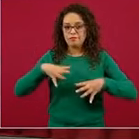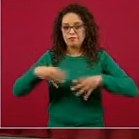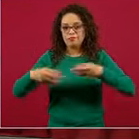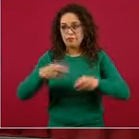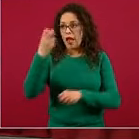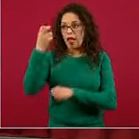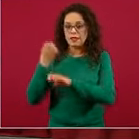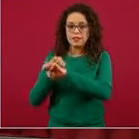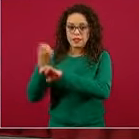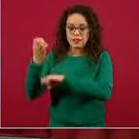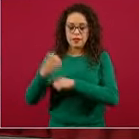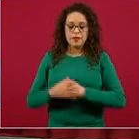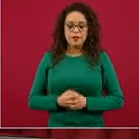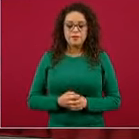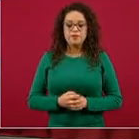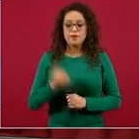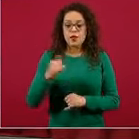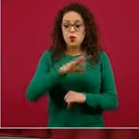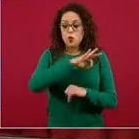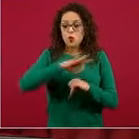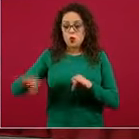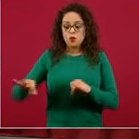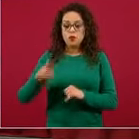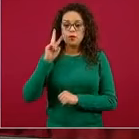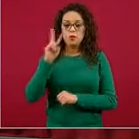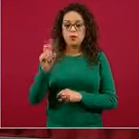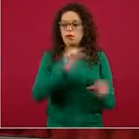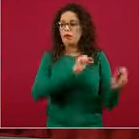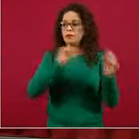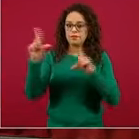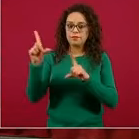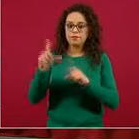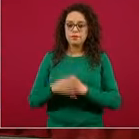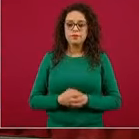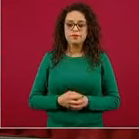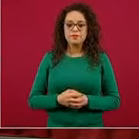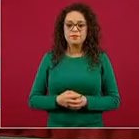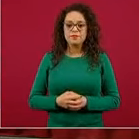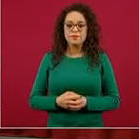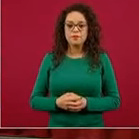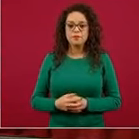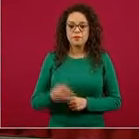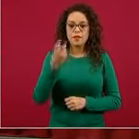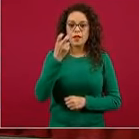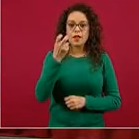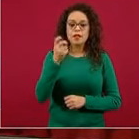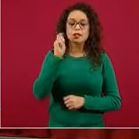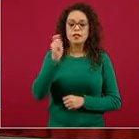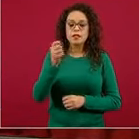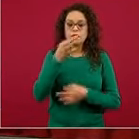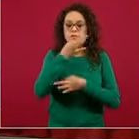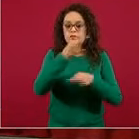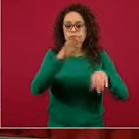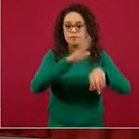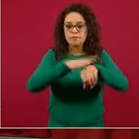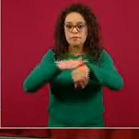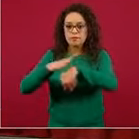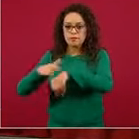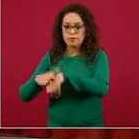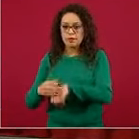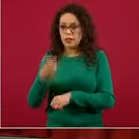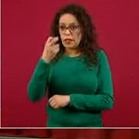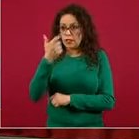entidad. Y finalmente, si vemos la siguiente diapositiva, esto es precisamente un llamado no solamente a estas